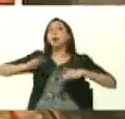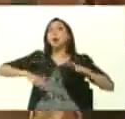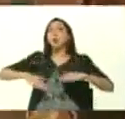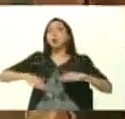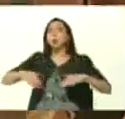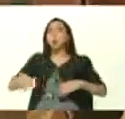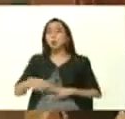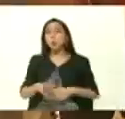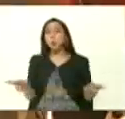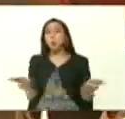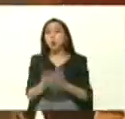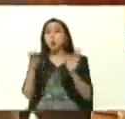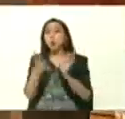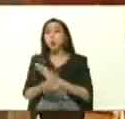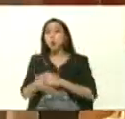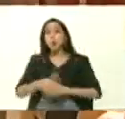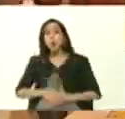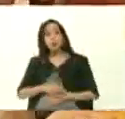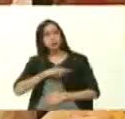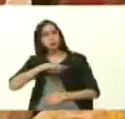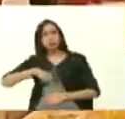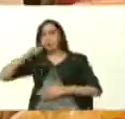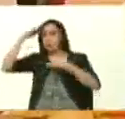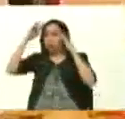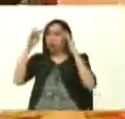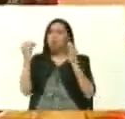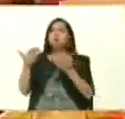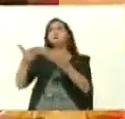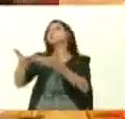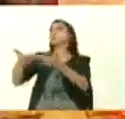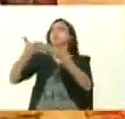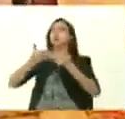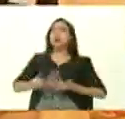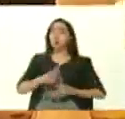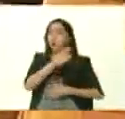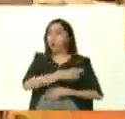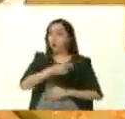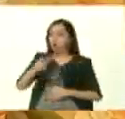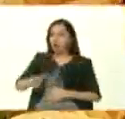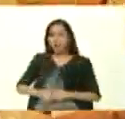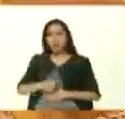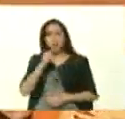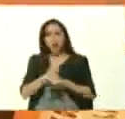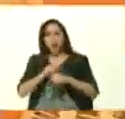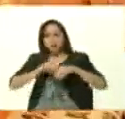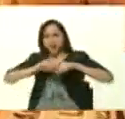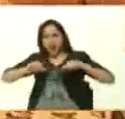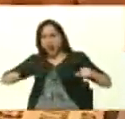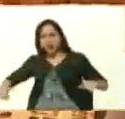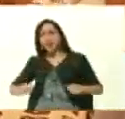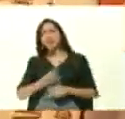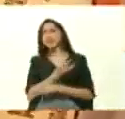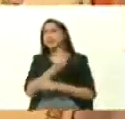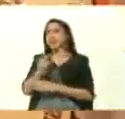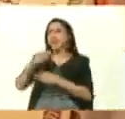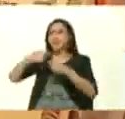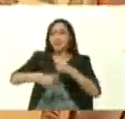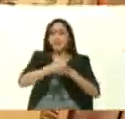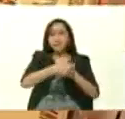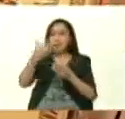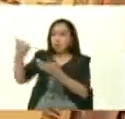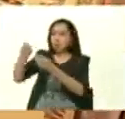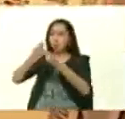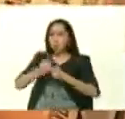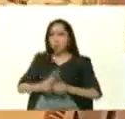Ajá. En ese punto y círculo recibimos de los productores de la zona y de los CLAR, recibimos el plátano. Hemos ideado esta